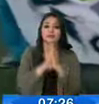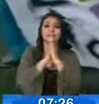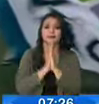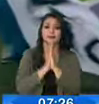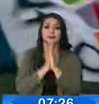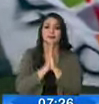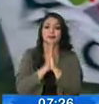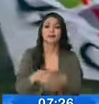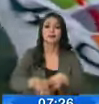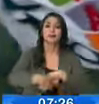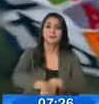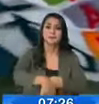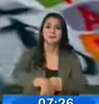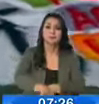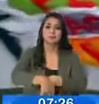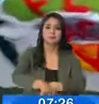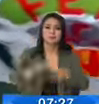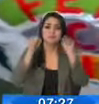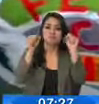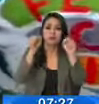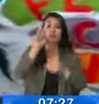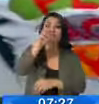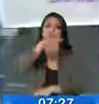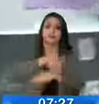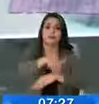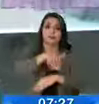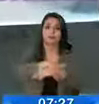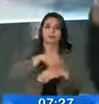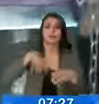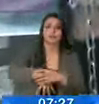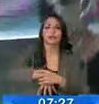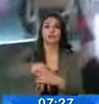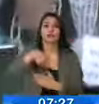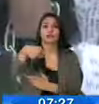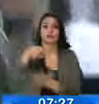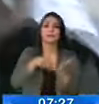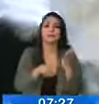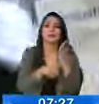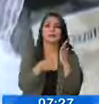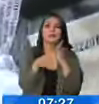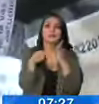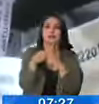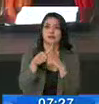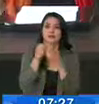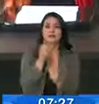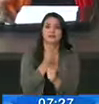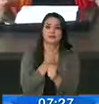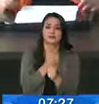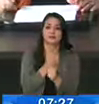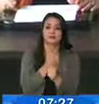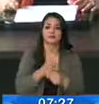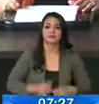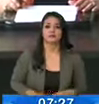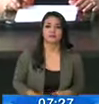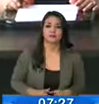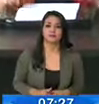este paro convocado para las 14 horas en los exteriores del Ministerio de Relaciones Laborales. En Quito informó Adriana